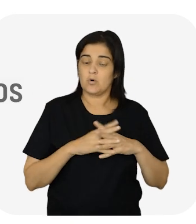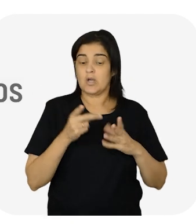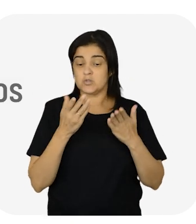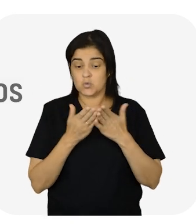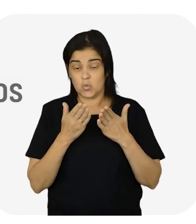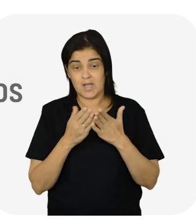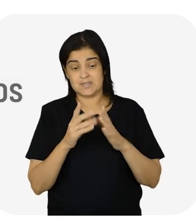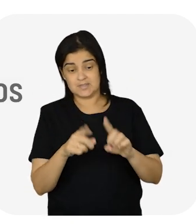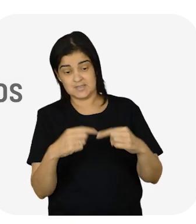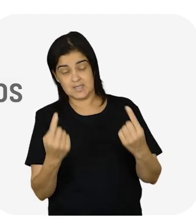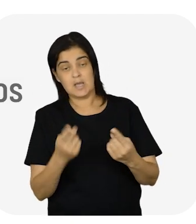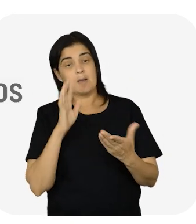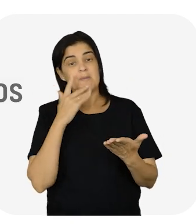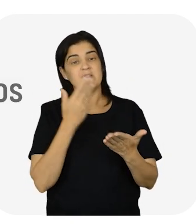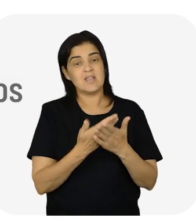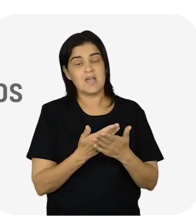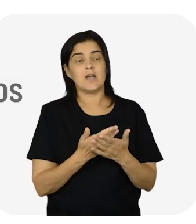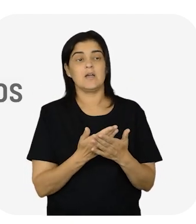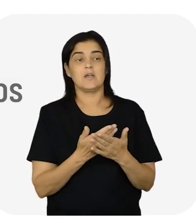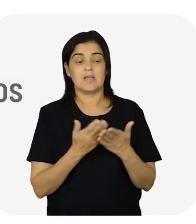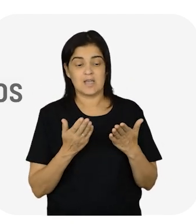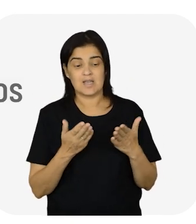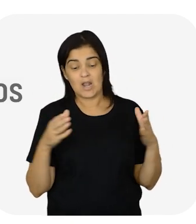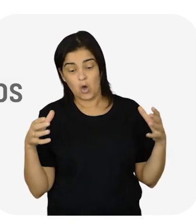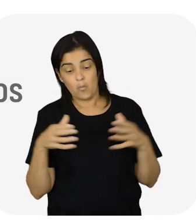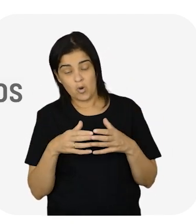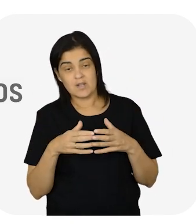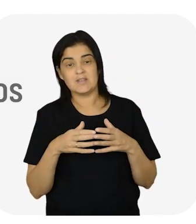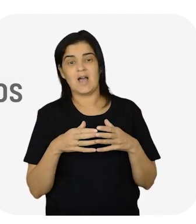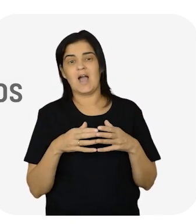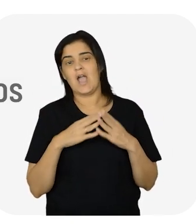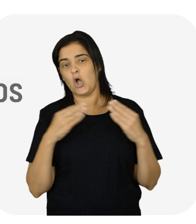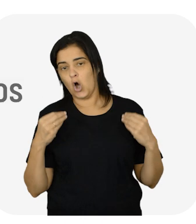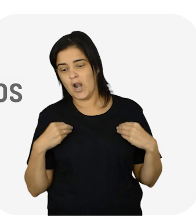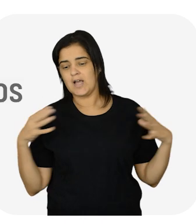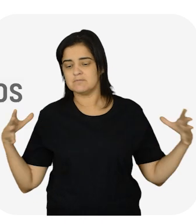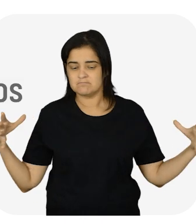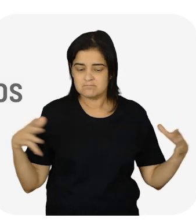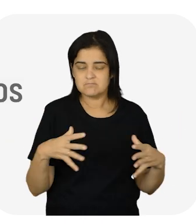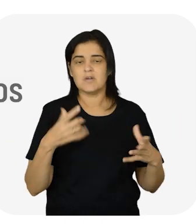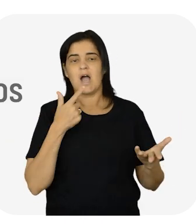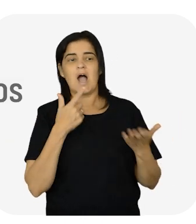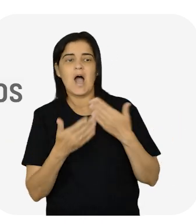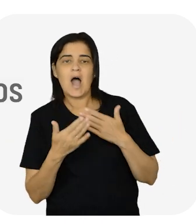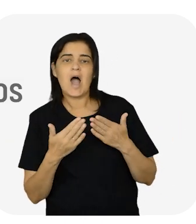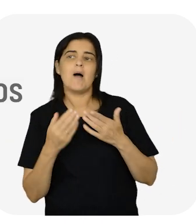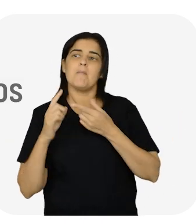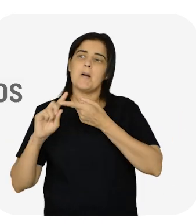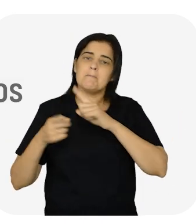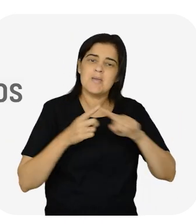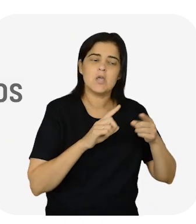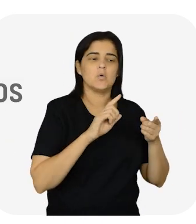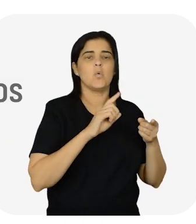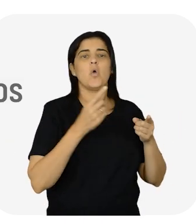estudiantes plantean que, bueno, que la escolaridad, la comunidad escolar se une, hablan de la importancia de los vínculos en la